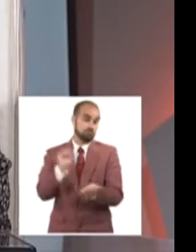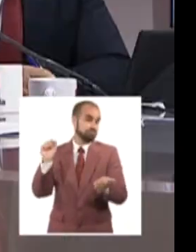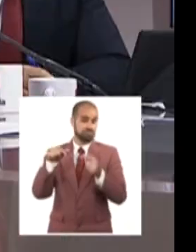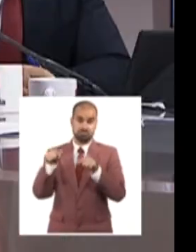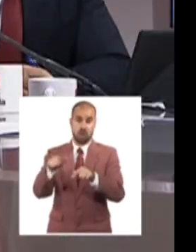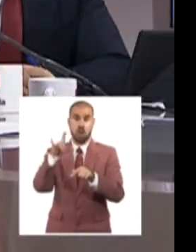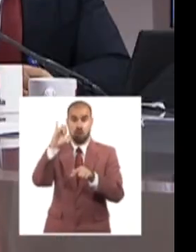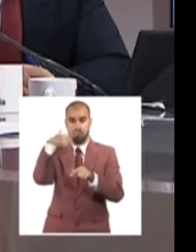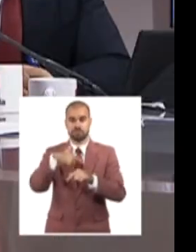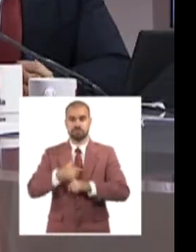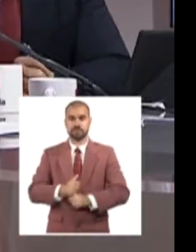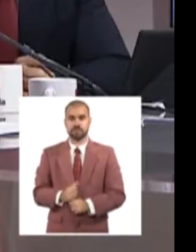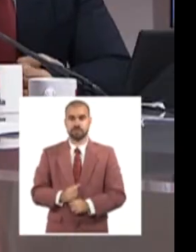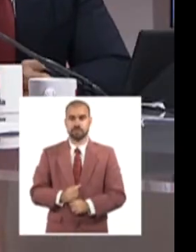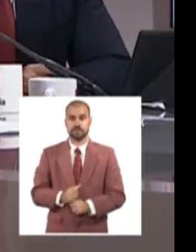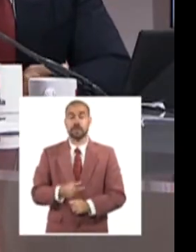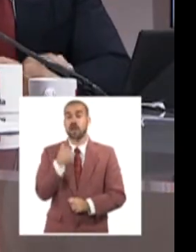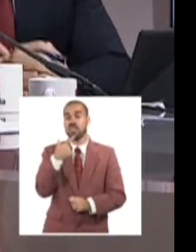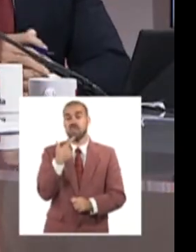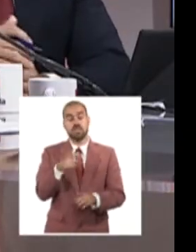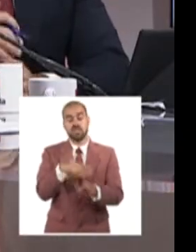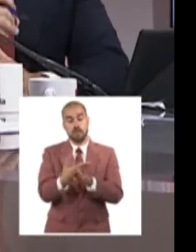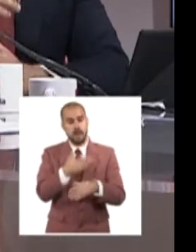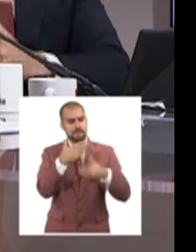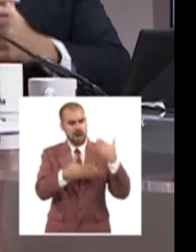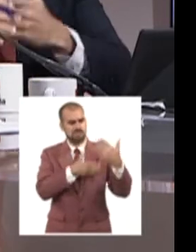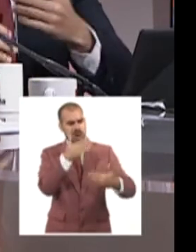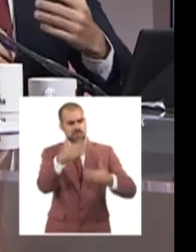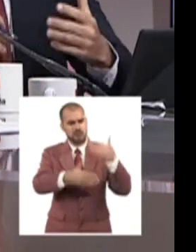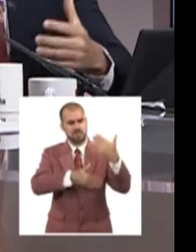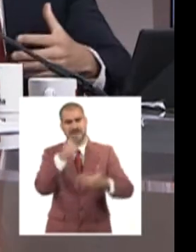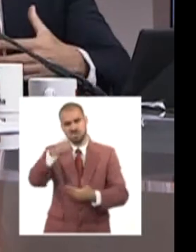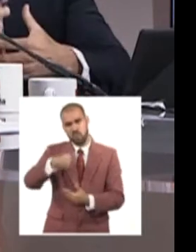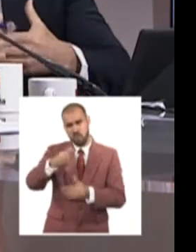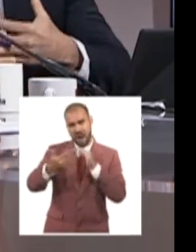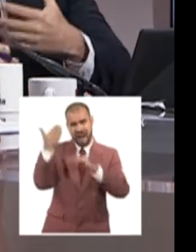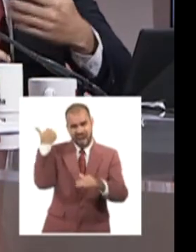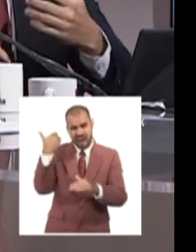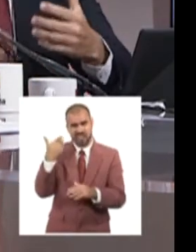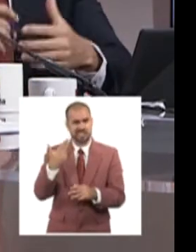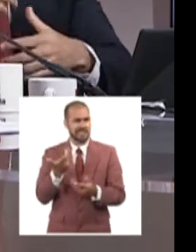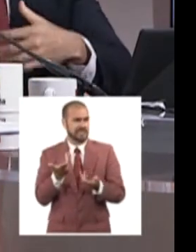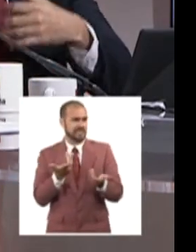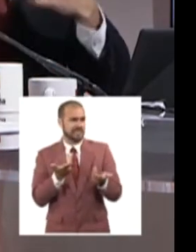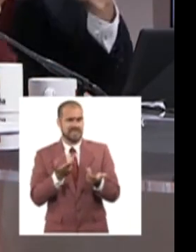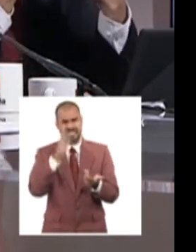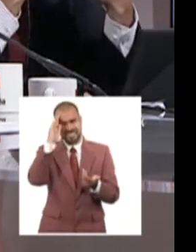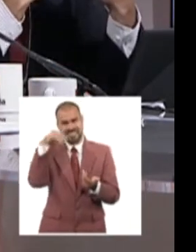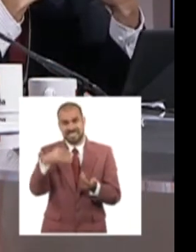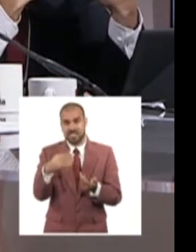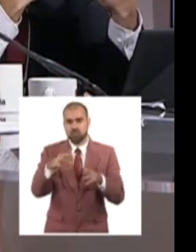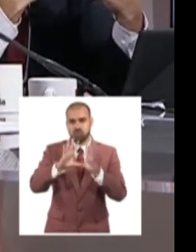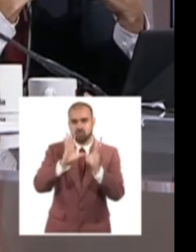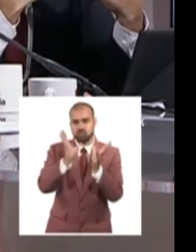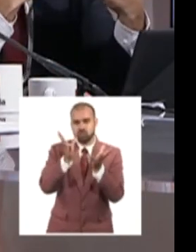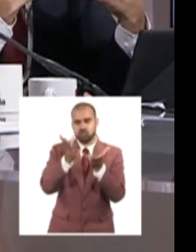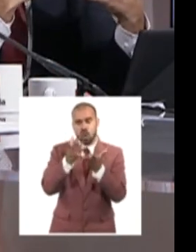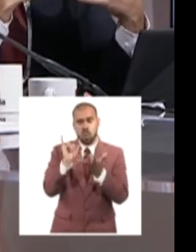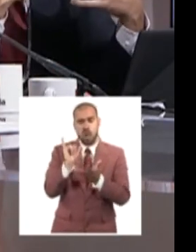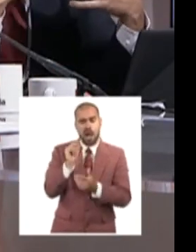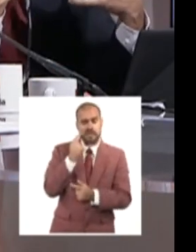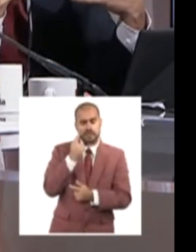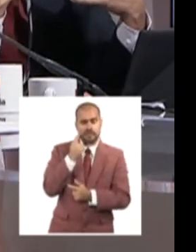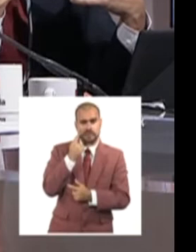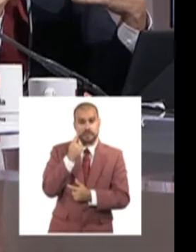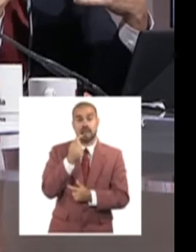y todo lo que fue sucediendo después con sergio humor las implicaciones que tuvo también como de alguna manera yo creo que es el electorado